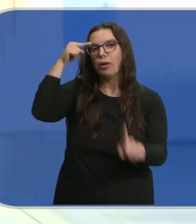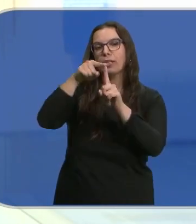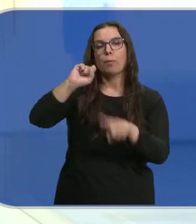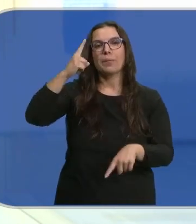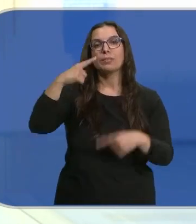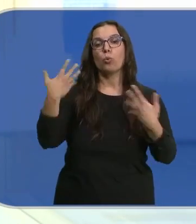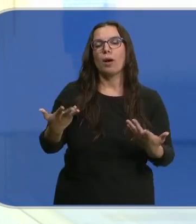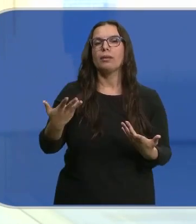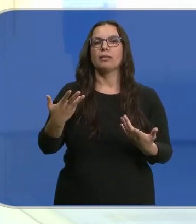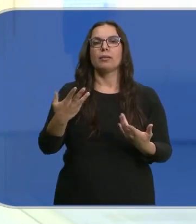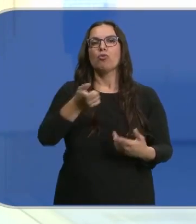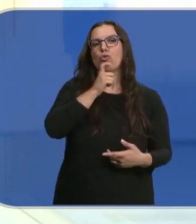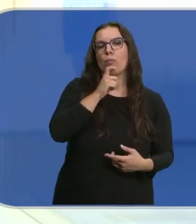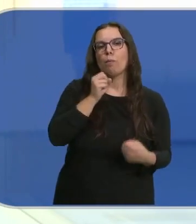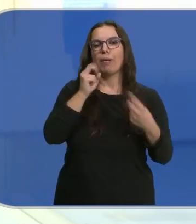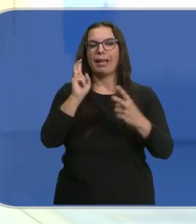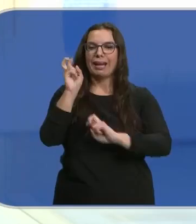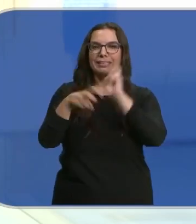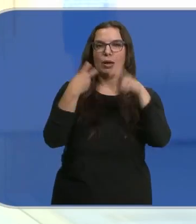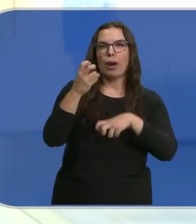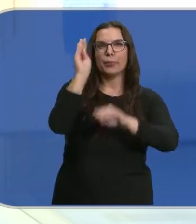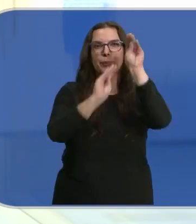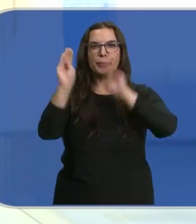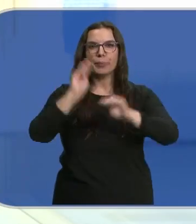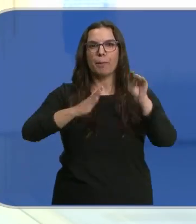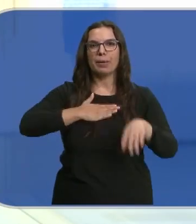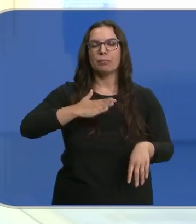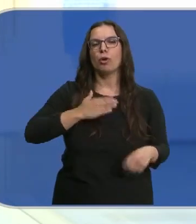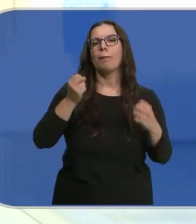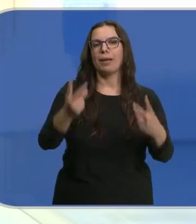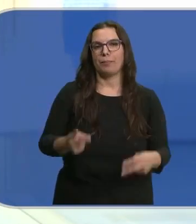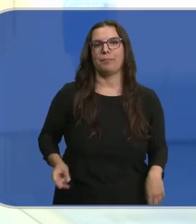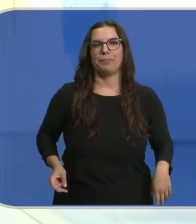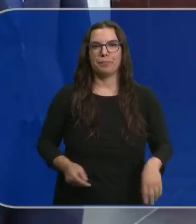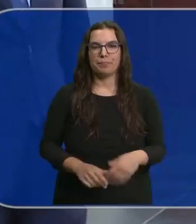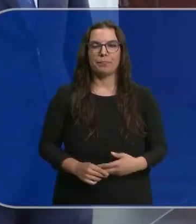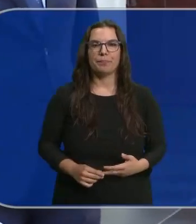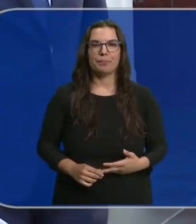girará en torno a cómo y para qué restaurar y rehabilitar el patrimonio monástico.